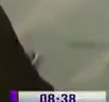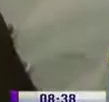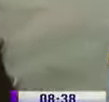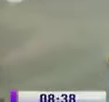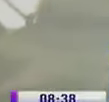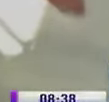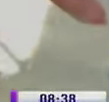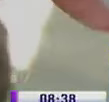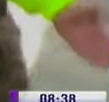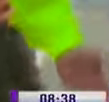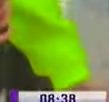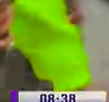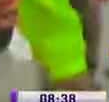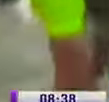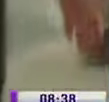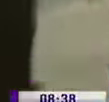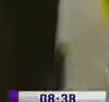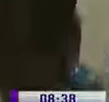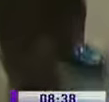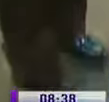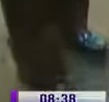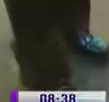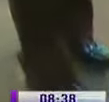esmeraldas militar